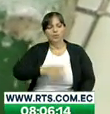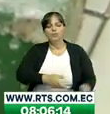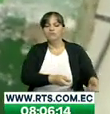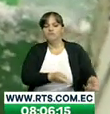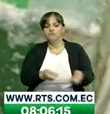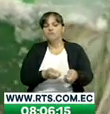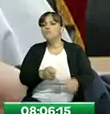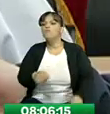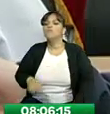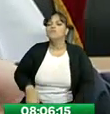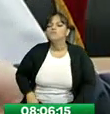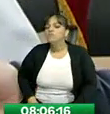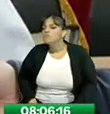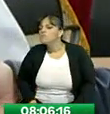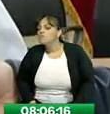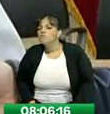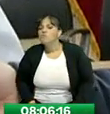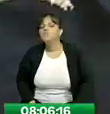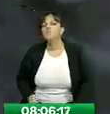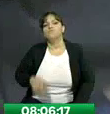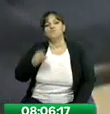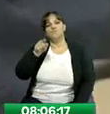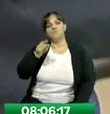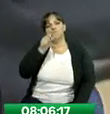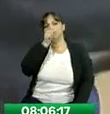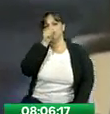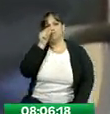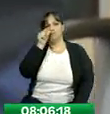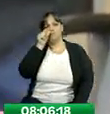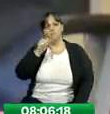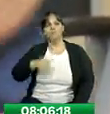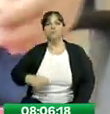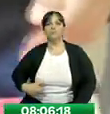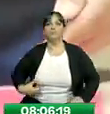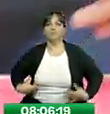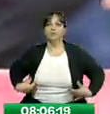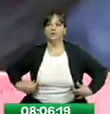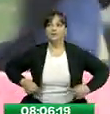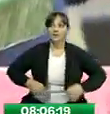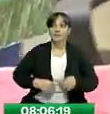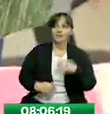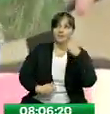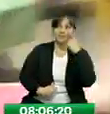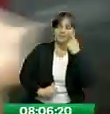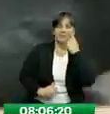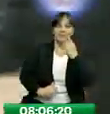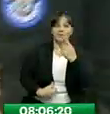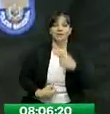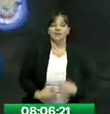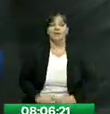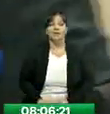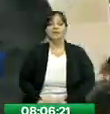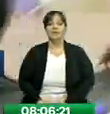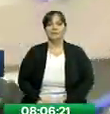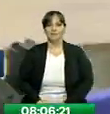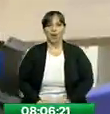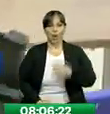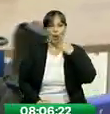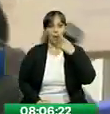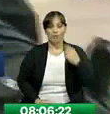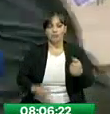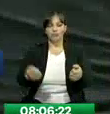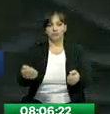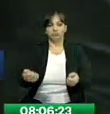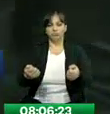ya tenemos las primeras personas para que la indique el conductor del trailer que ingresó con el vehículo contaminado al puerto marítimo